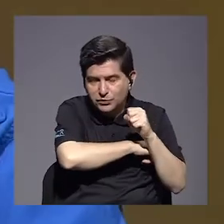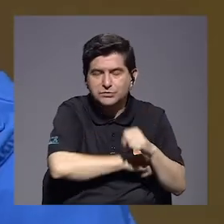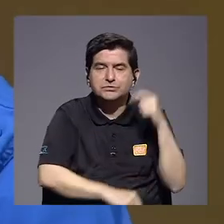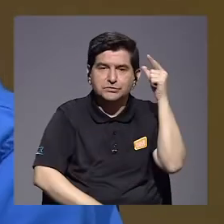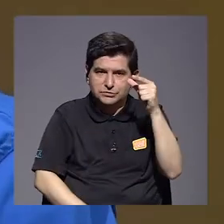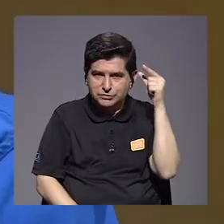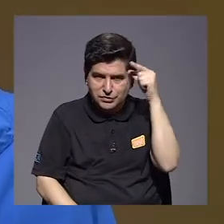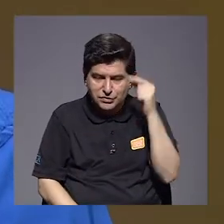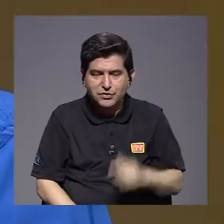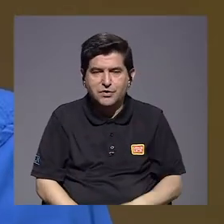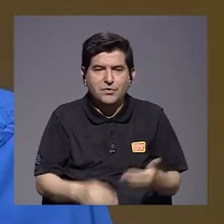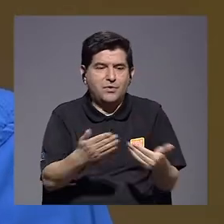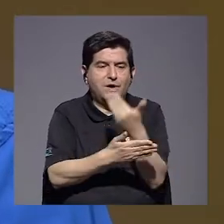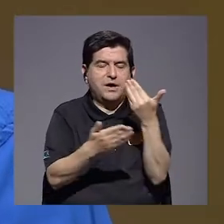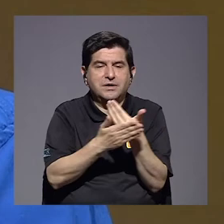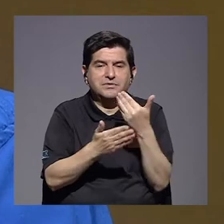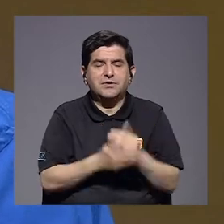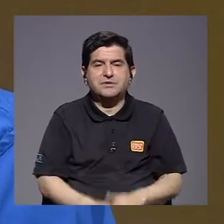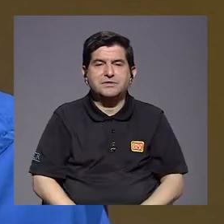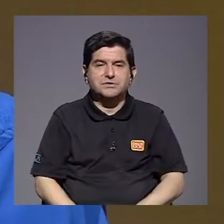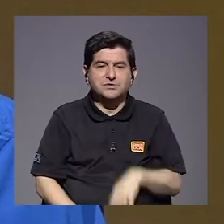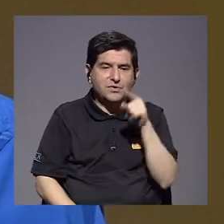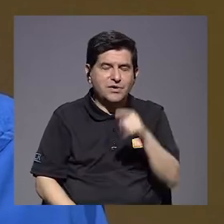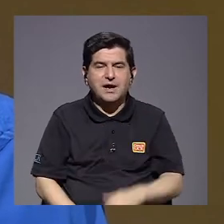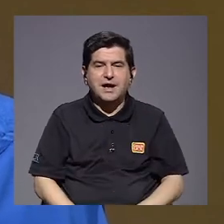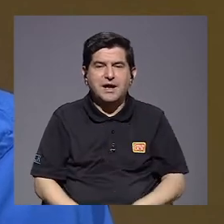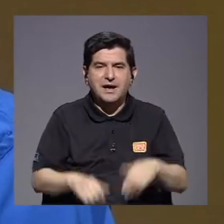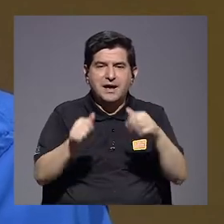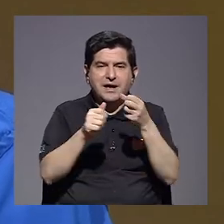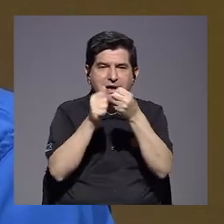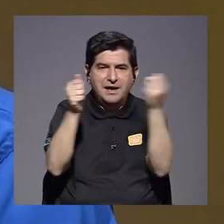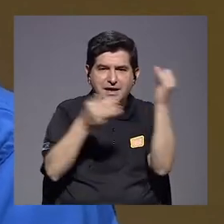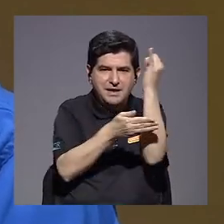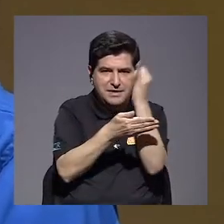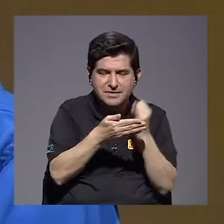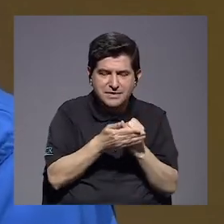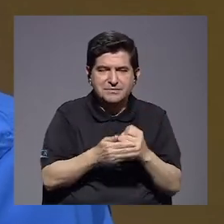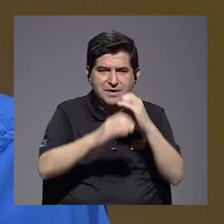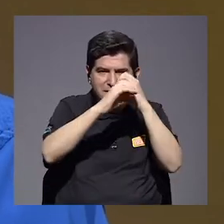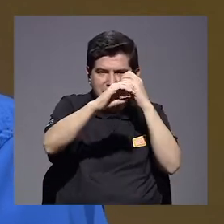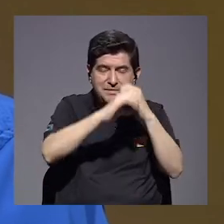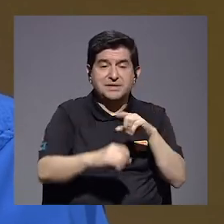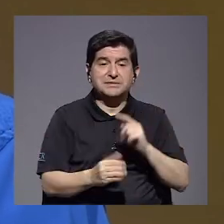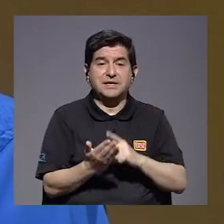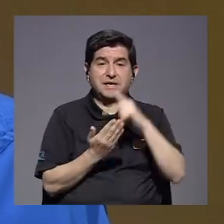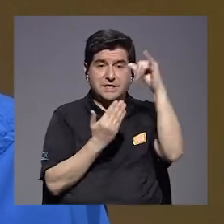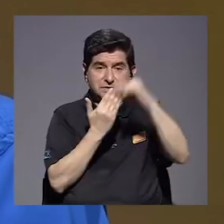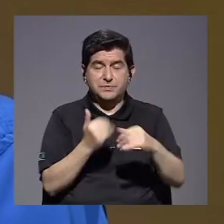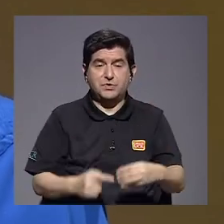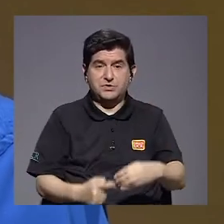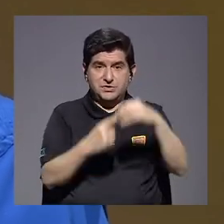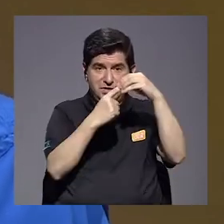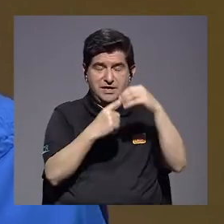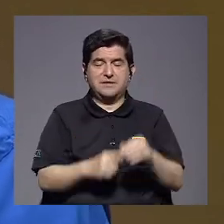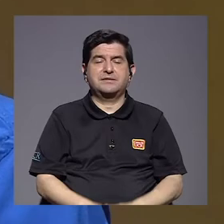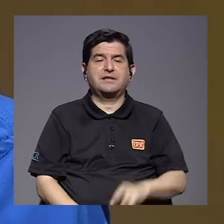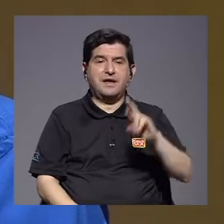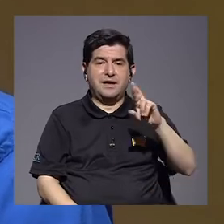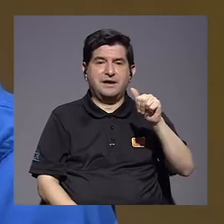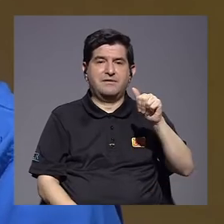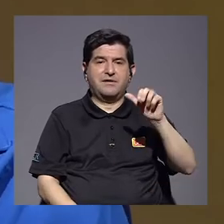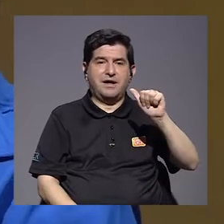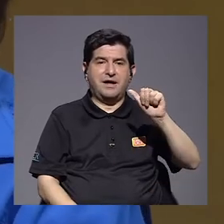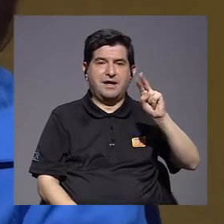por supuesto, actualización del catastro. Ese es el proyecto uno de los proyectos estrellas que tenemos, el RANC. RANC